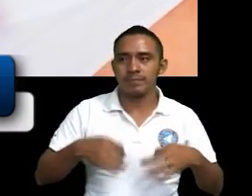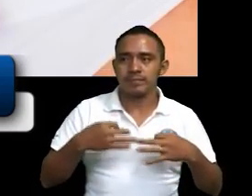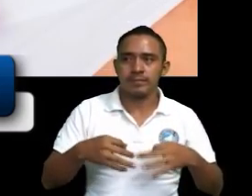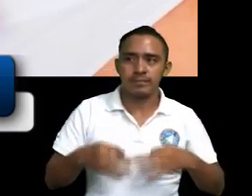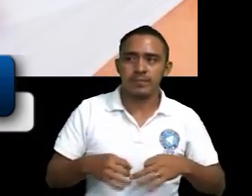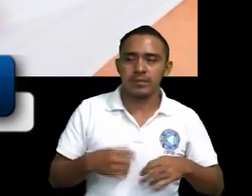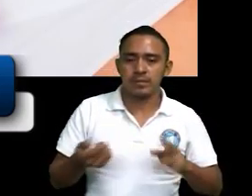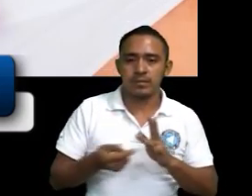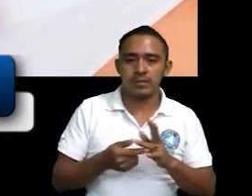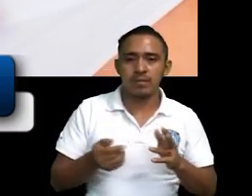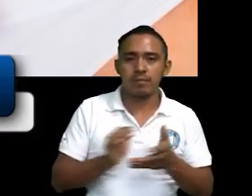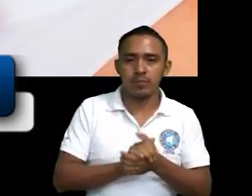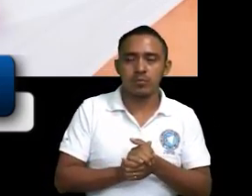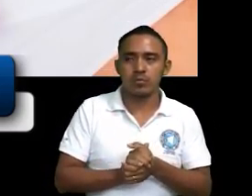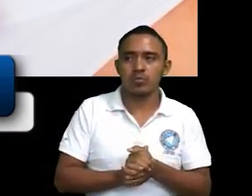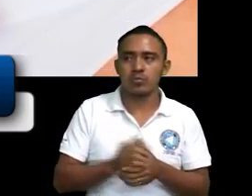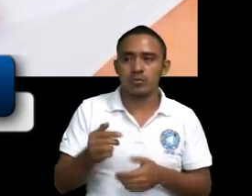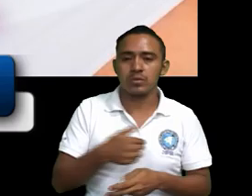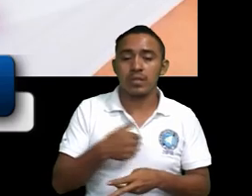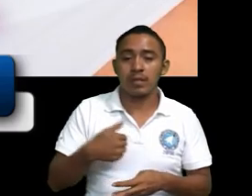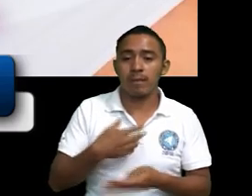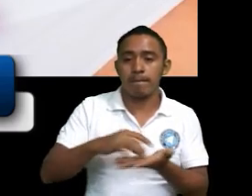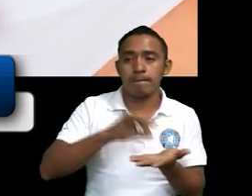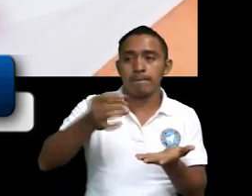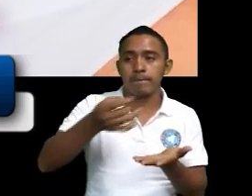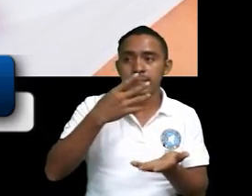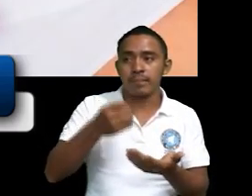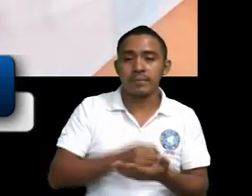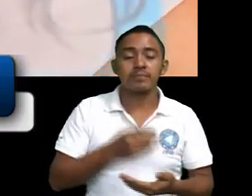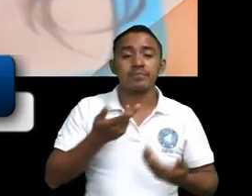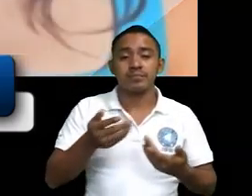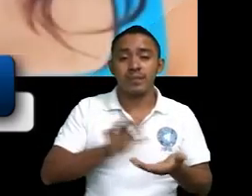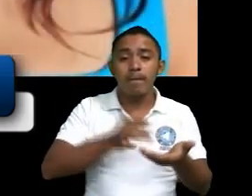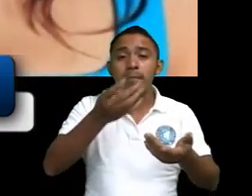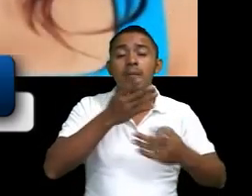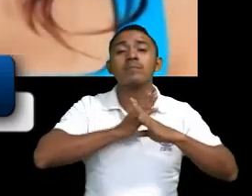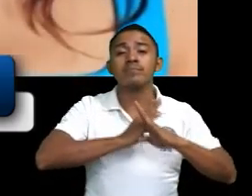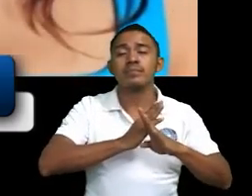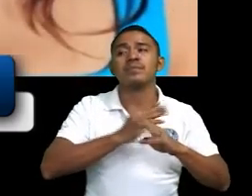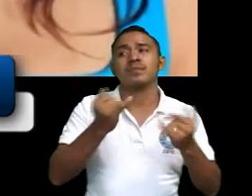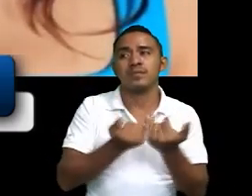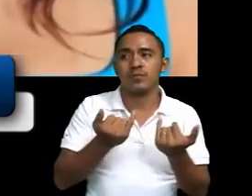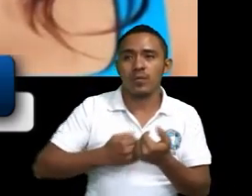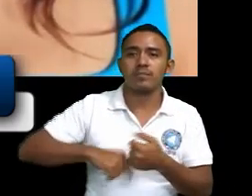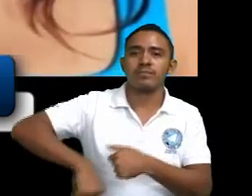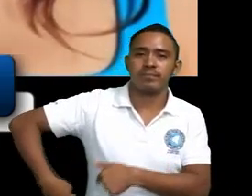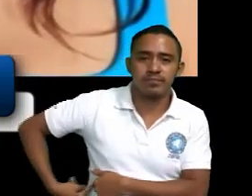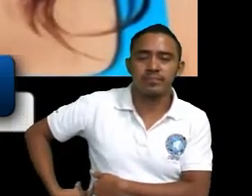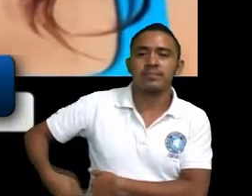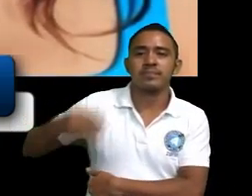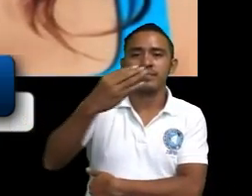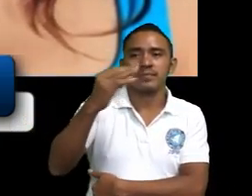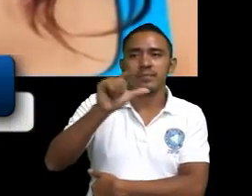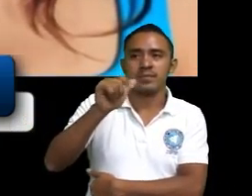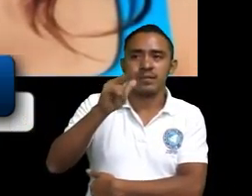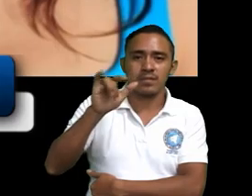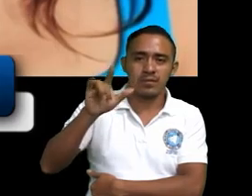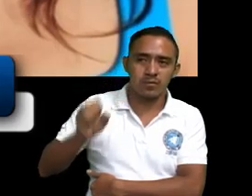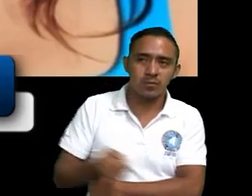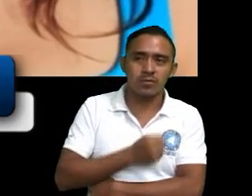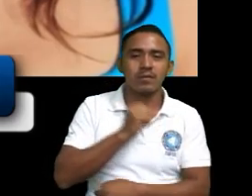mi pareja, y entonces va a tomar su anticonceptivo. El uso de anticonceptivos oral es un factor de riesgo para la aparición de cálculos. Eso